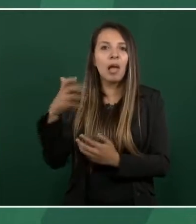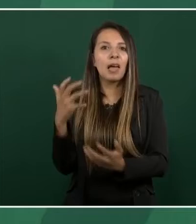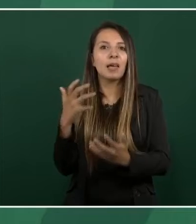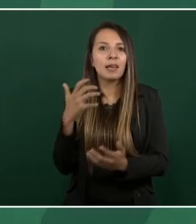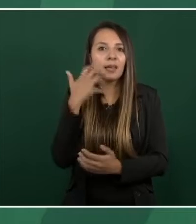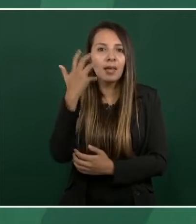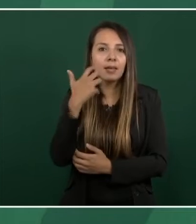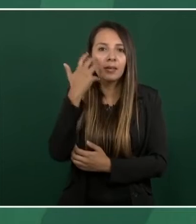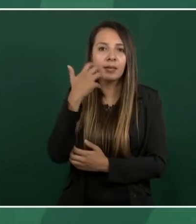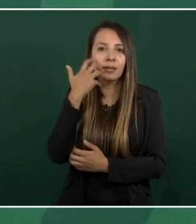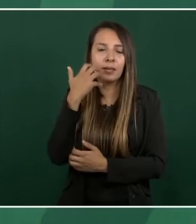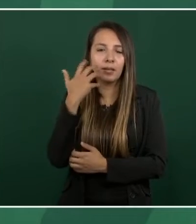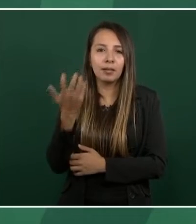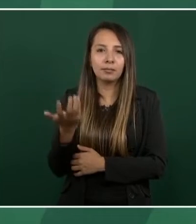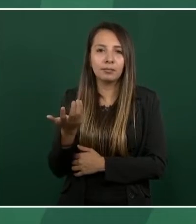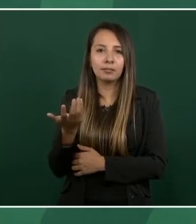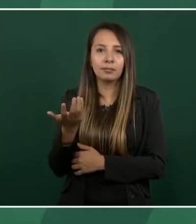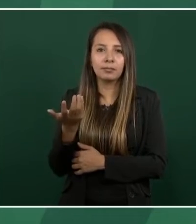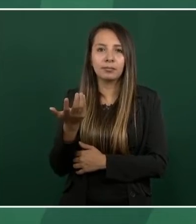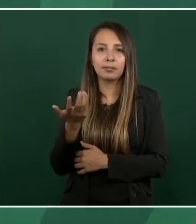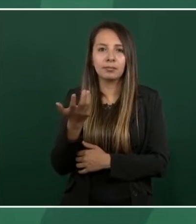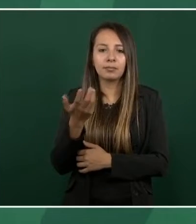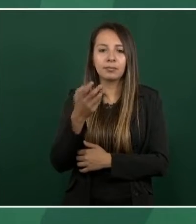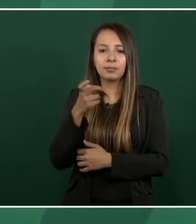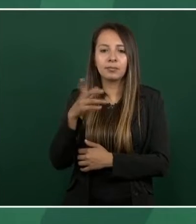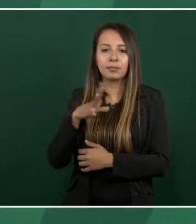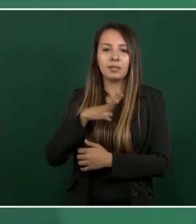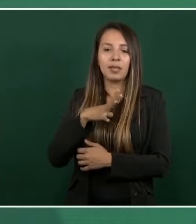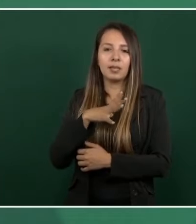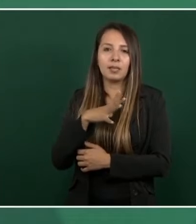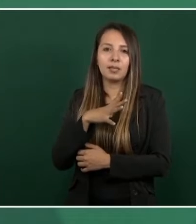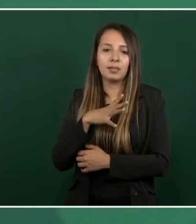De aquí es un señor de Hoyos,